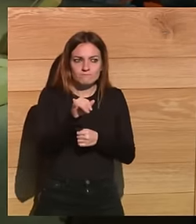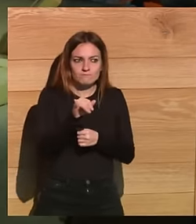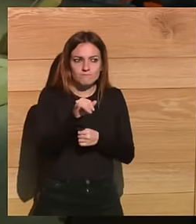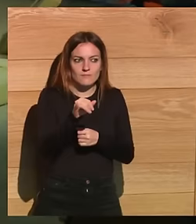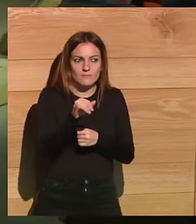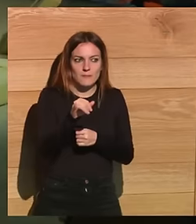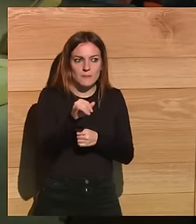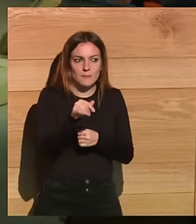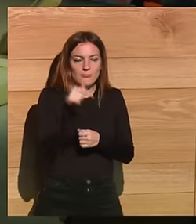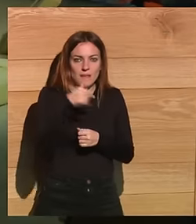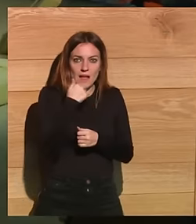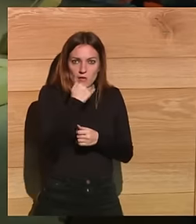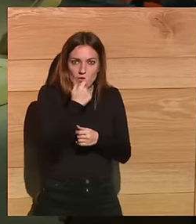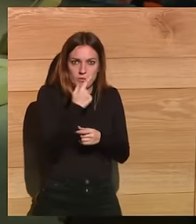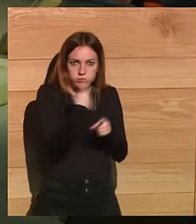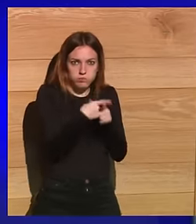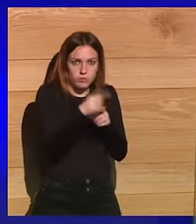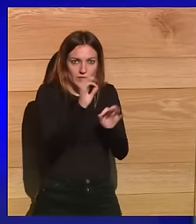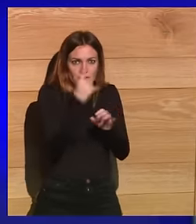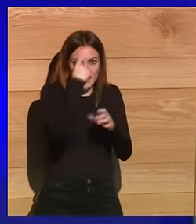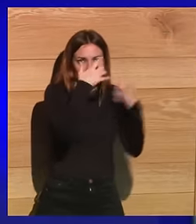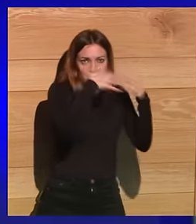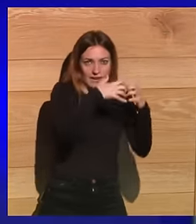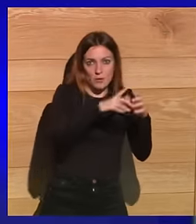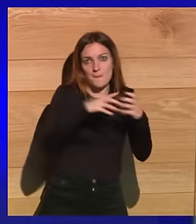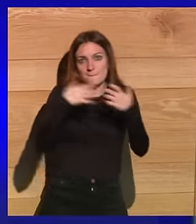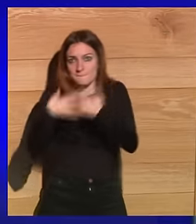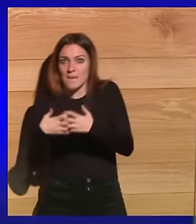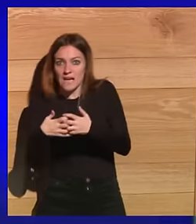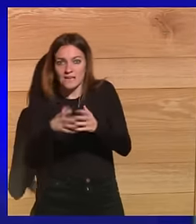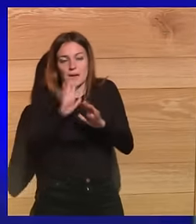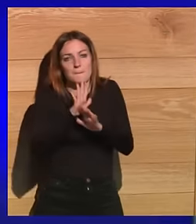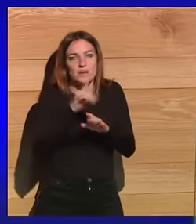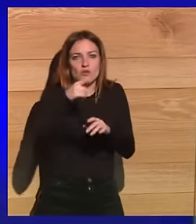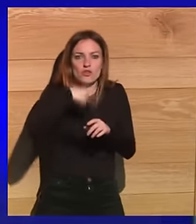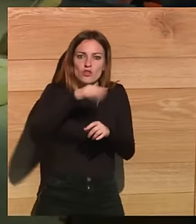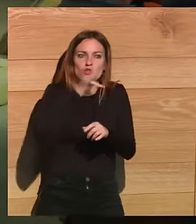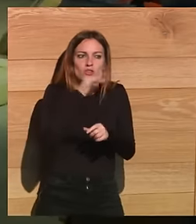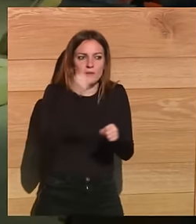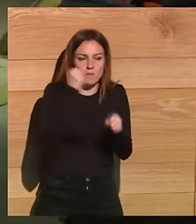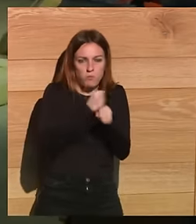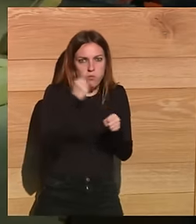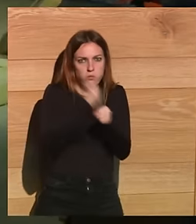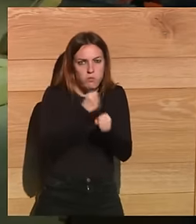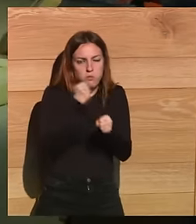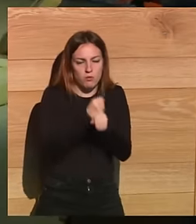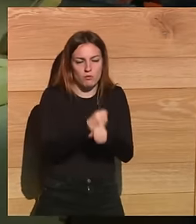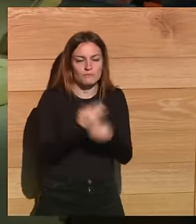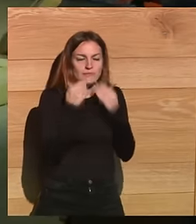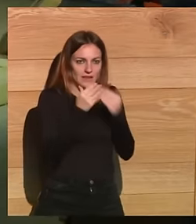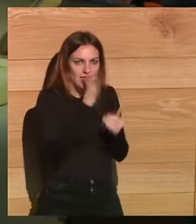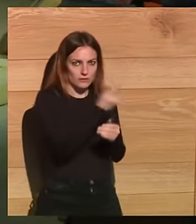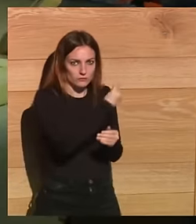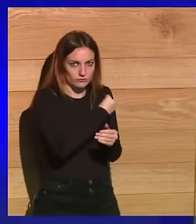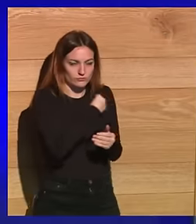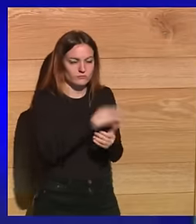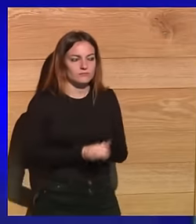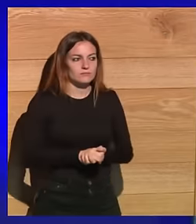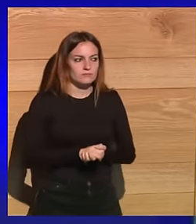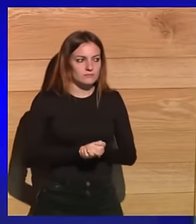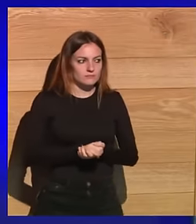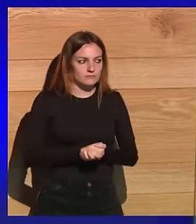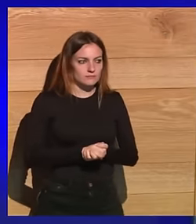una contribución en ambos sentidos, del cerebro a la máquina y de la máquina al cerebro, pero todavía estamos trabajando en ello. Y muchas gracias por la pregunta.